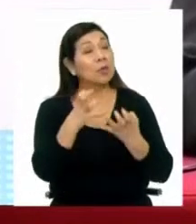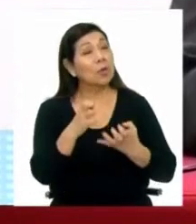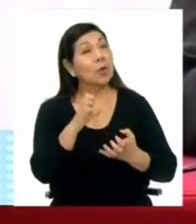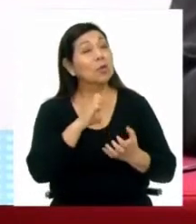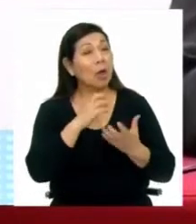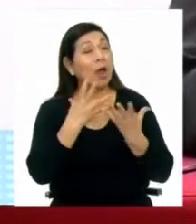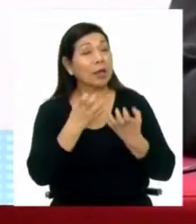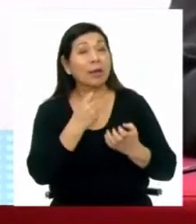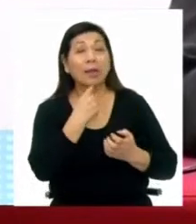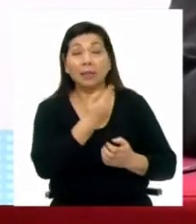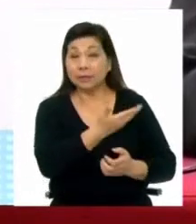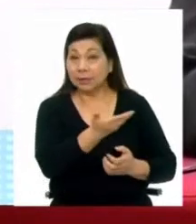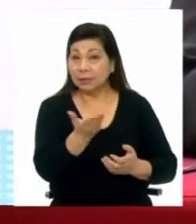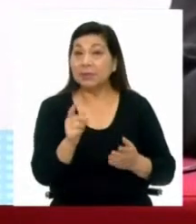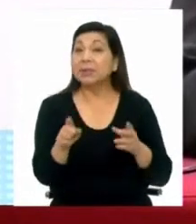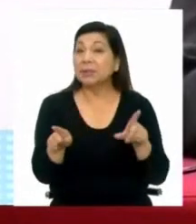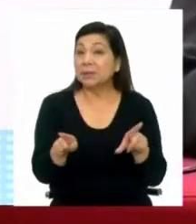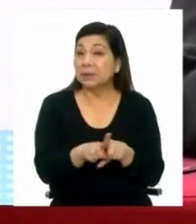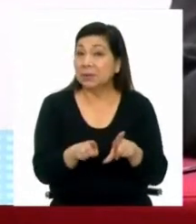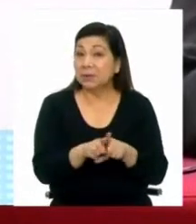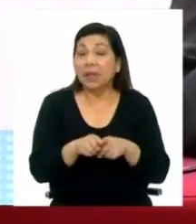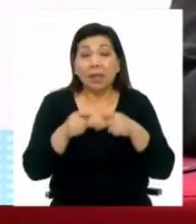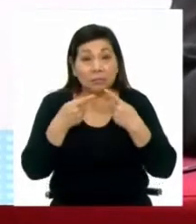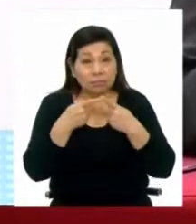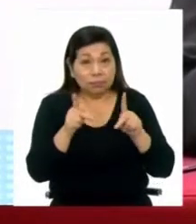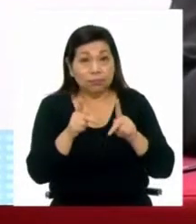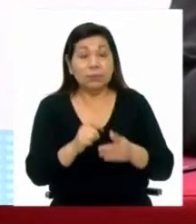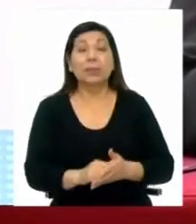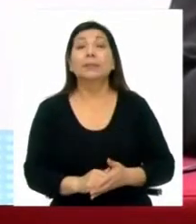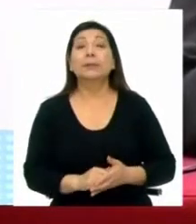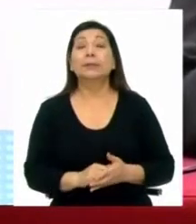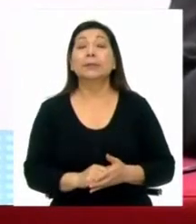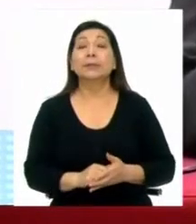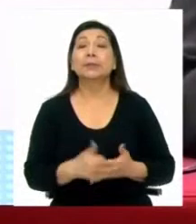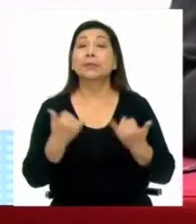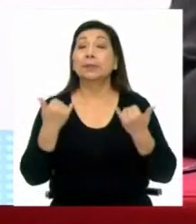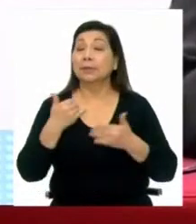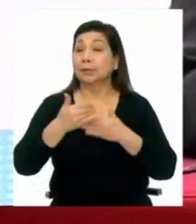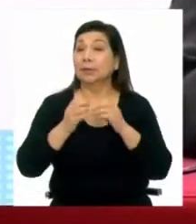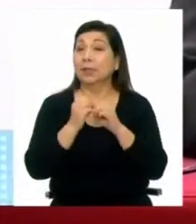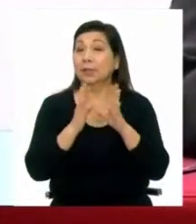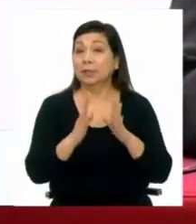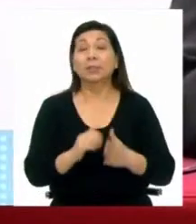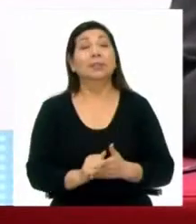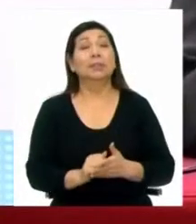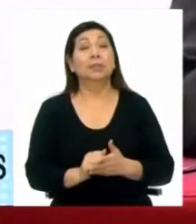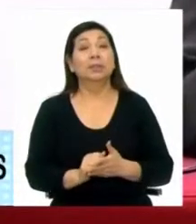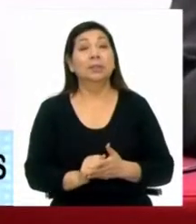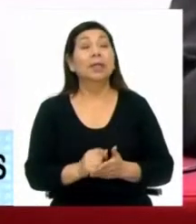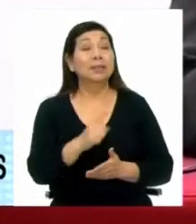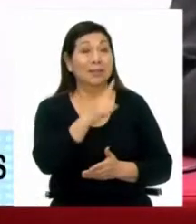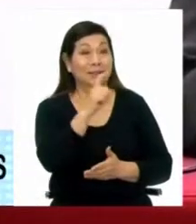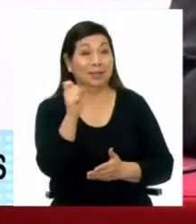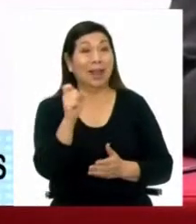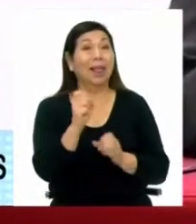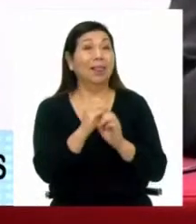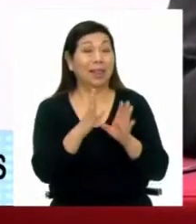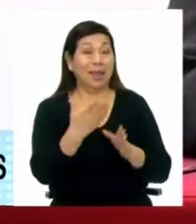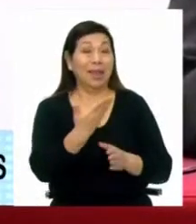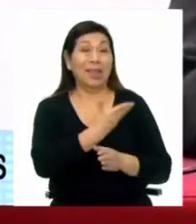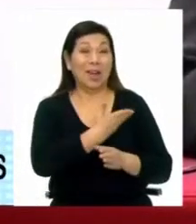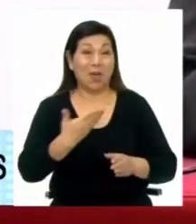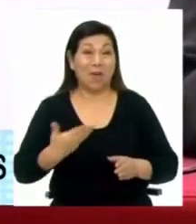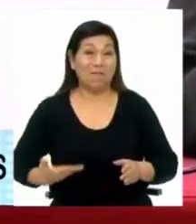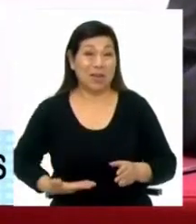quisiera decirles también, anunciar que estos días se cumple los 100 días de